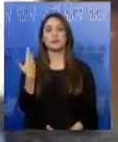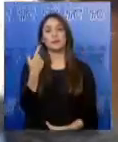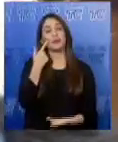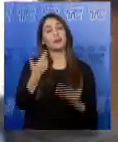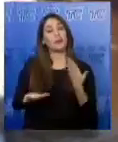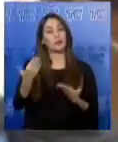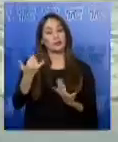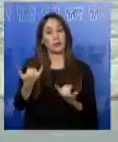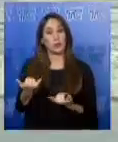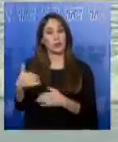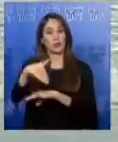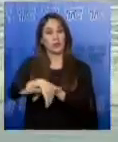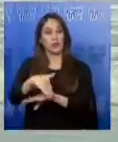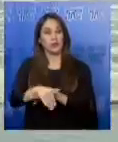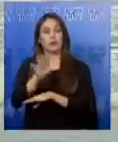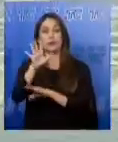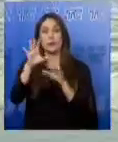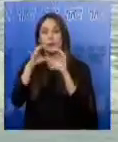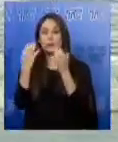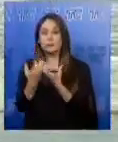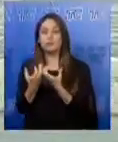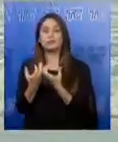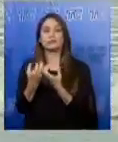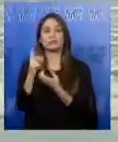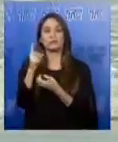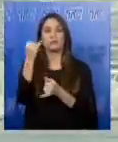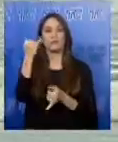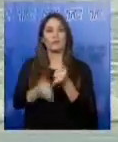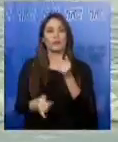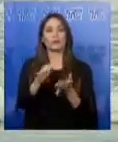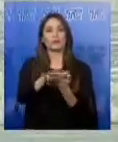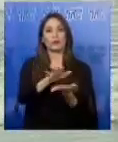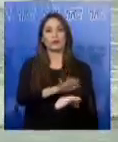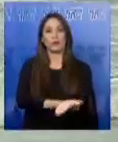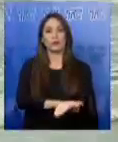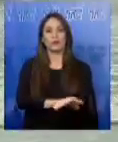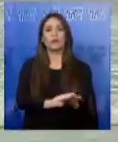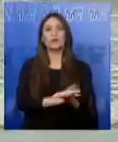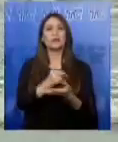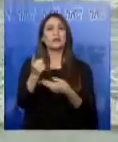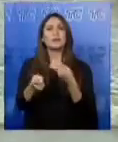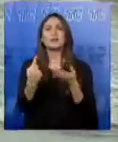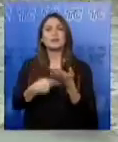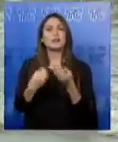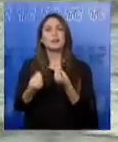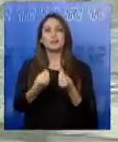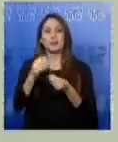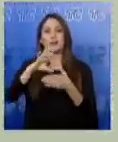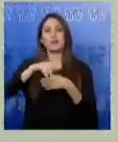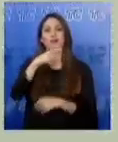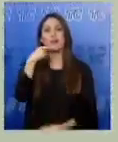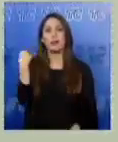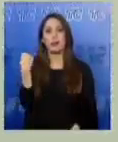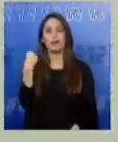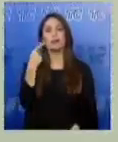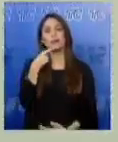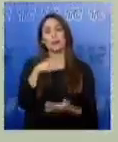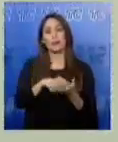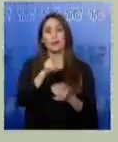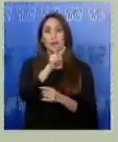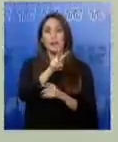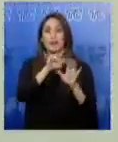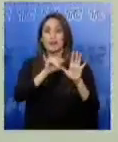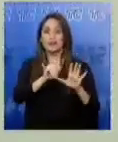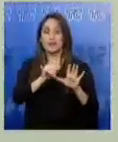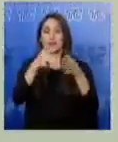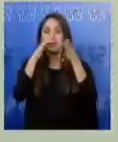que esta tarde la Comisión de los Trabajadores apruebe el informe final del proyecto que regulará a los feriados y que viabilizaría, por ejemplo, que el